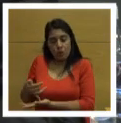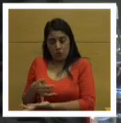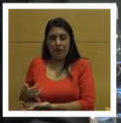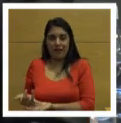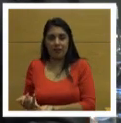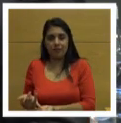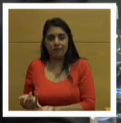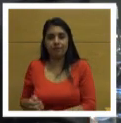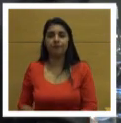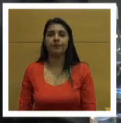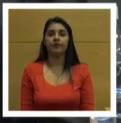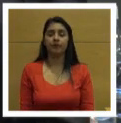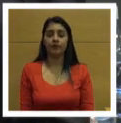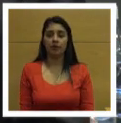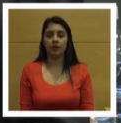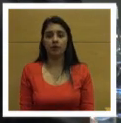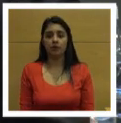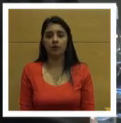vulnerabilidad.